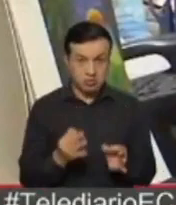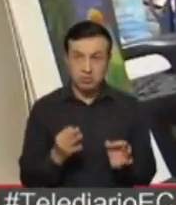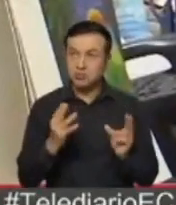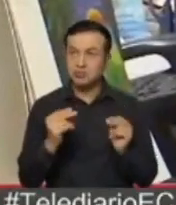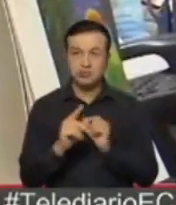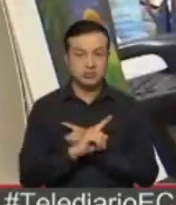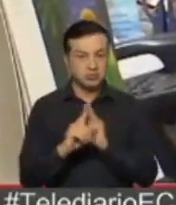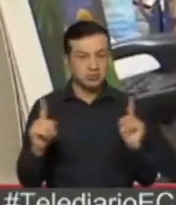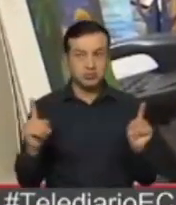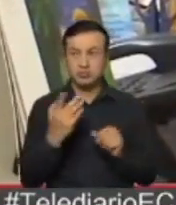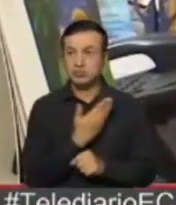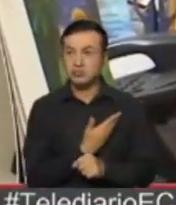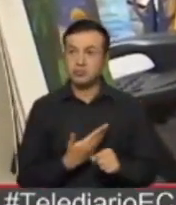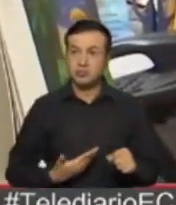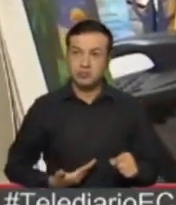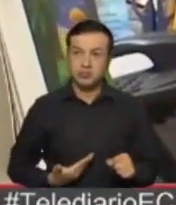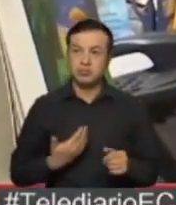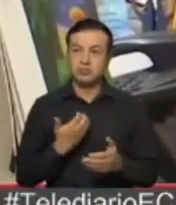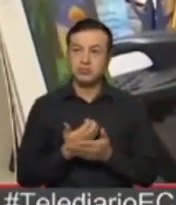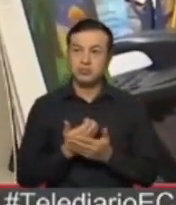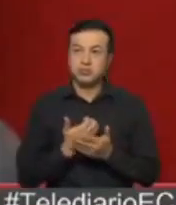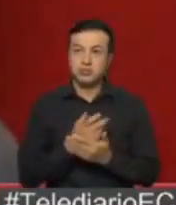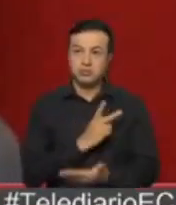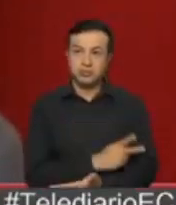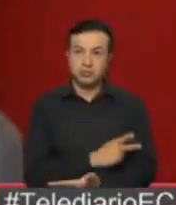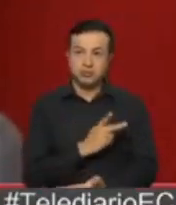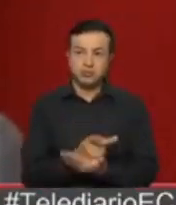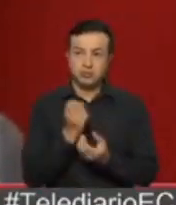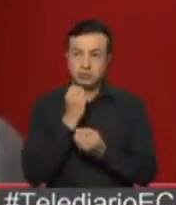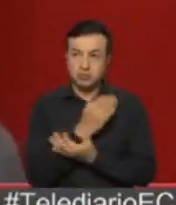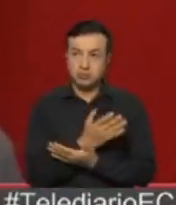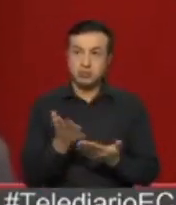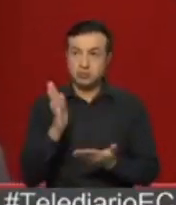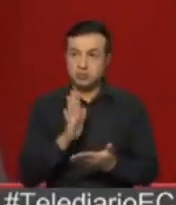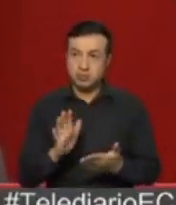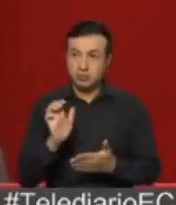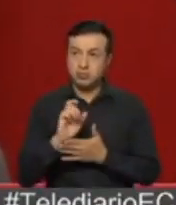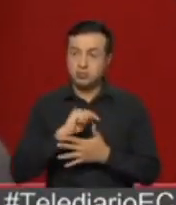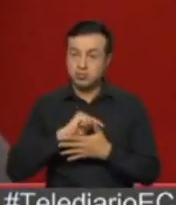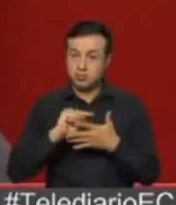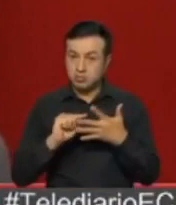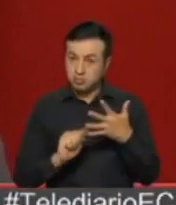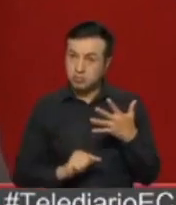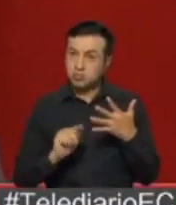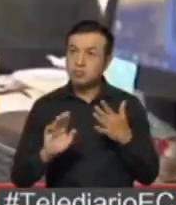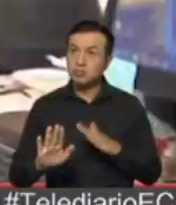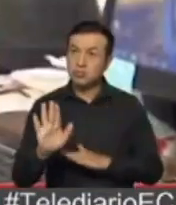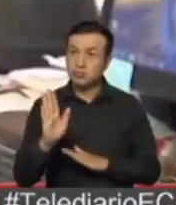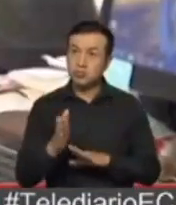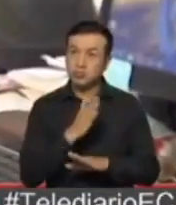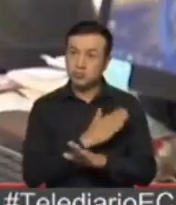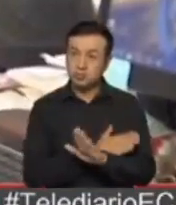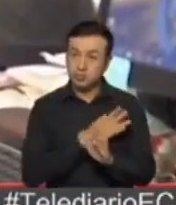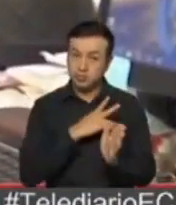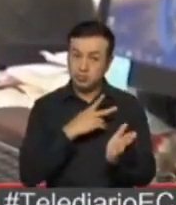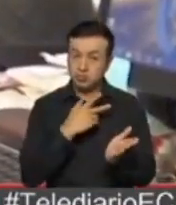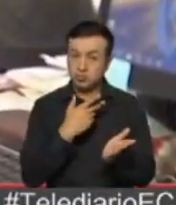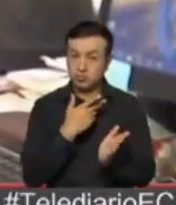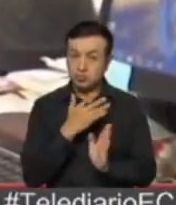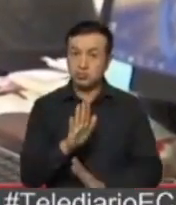escenario a criterio del presidente del colegio de economistas de pichincha implica que el país debe cumplir con varios compromisos entre las